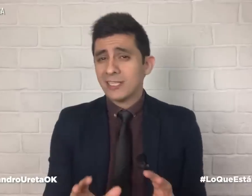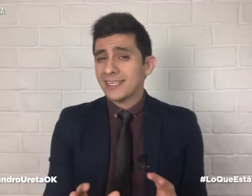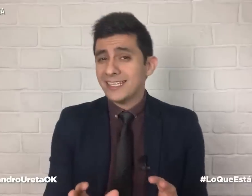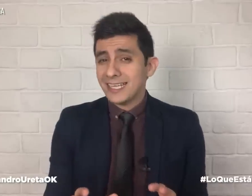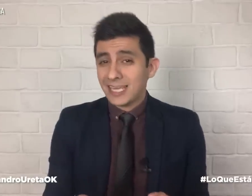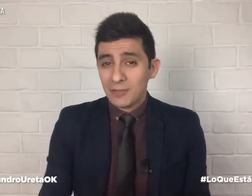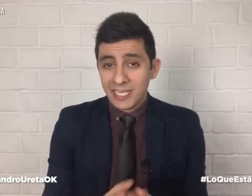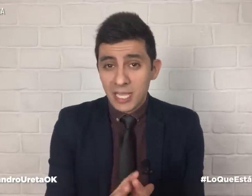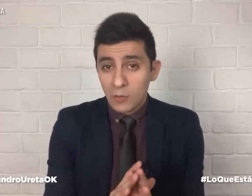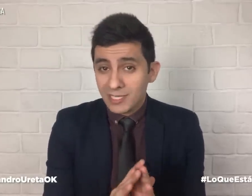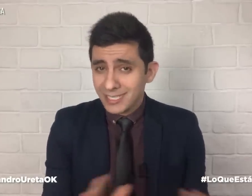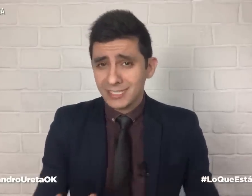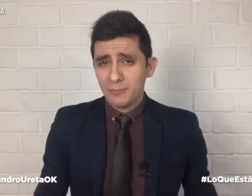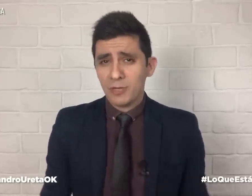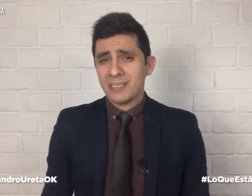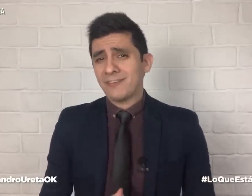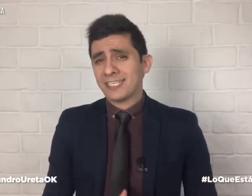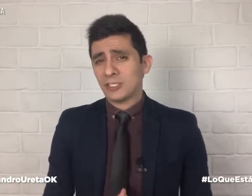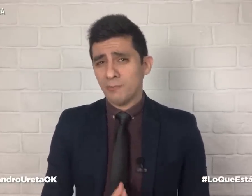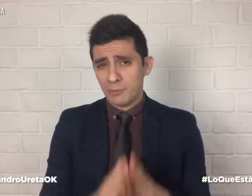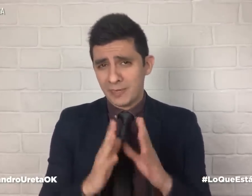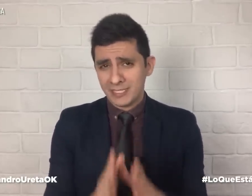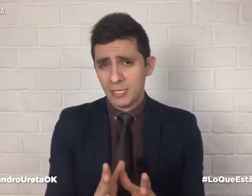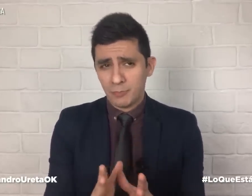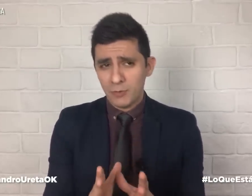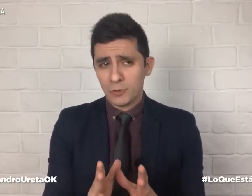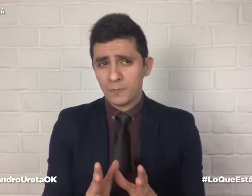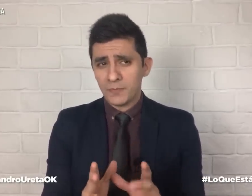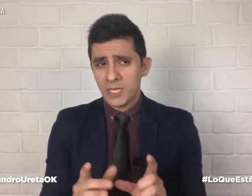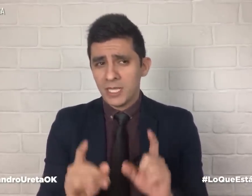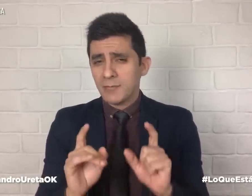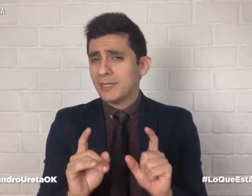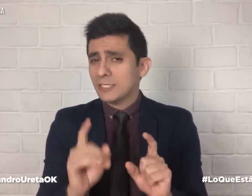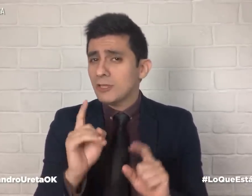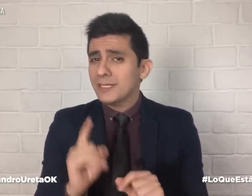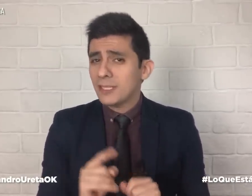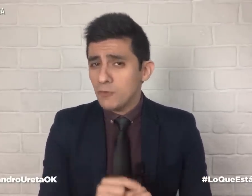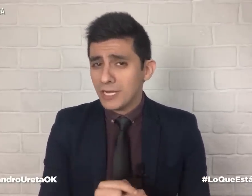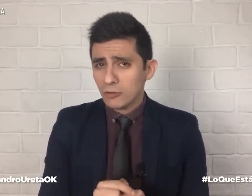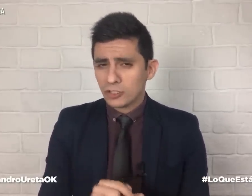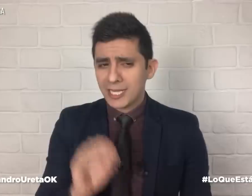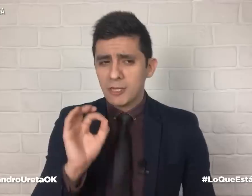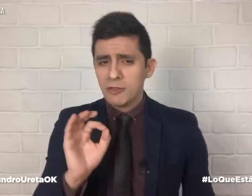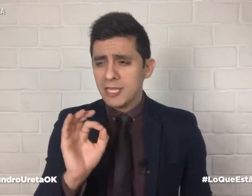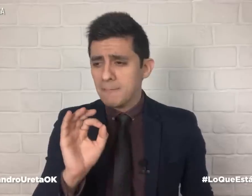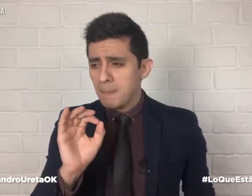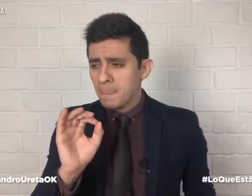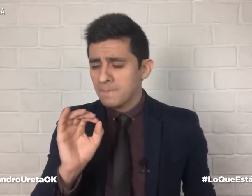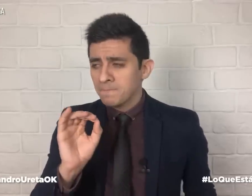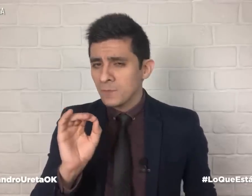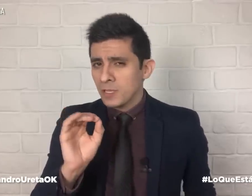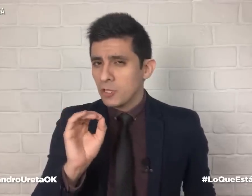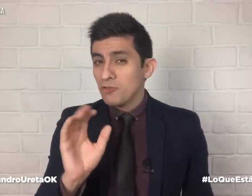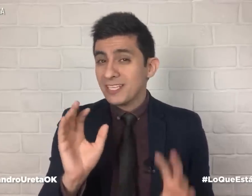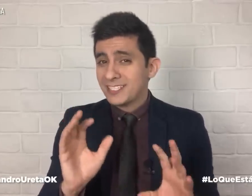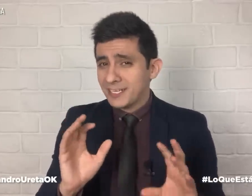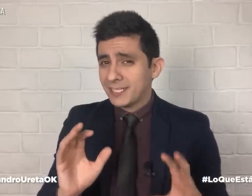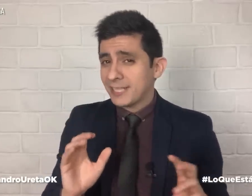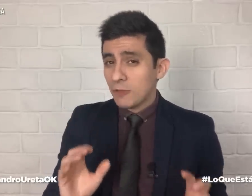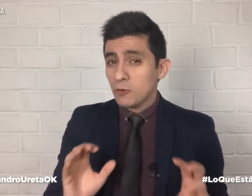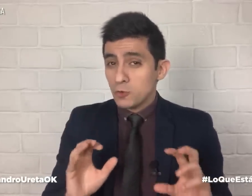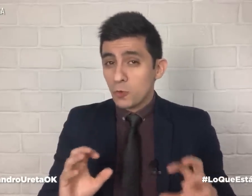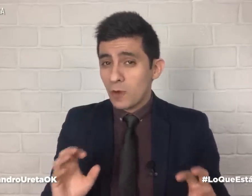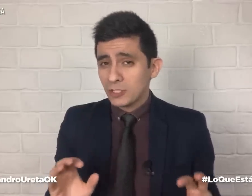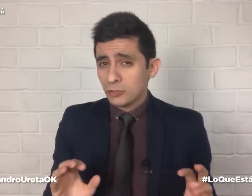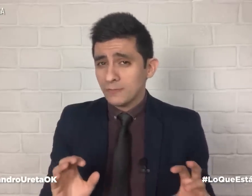Esta es una técnica que evitaría cualquier tipo de manifestación por parte del pueblo implica solamente una cosa Qué onda Qué onda Si el